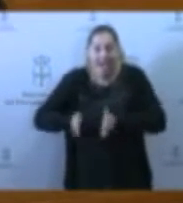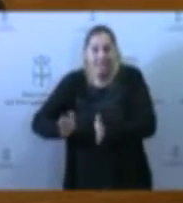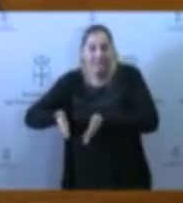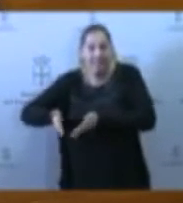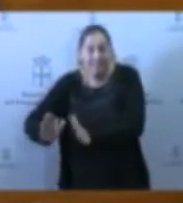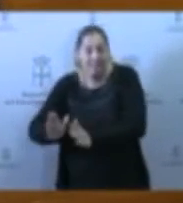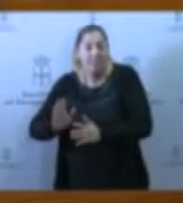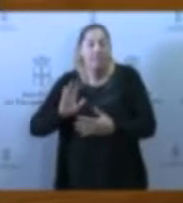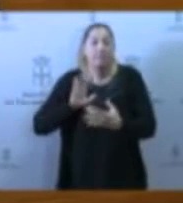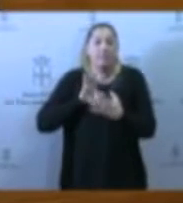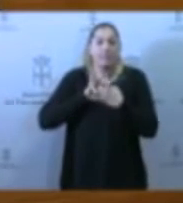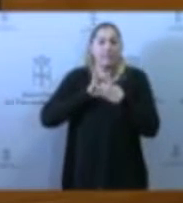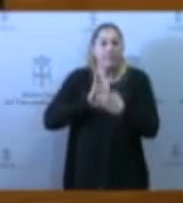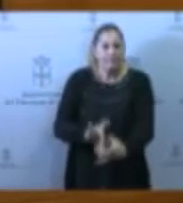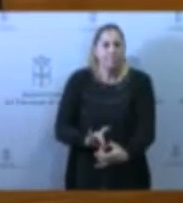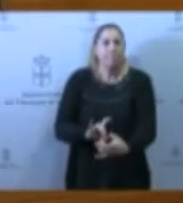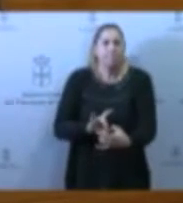bajo esos